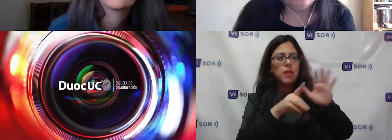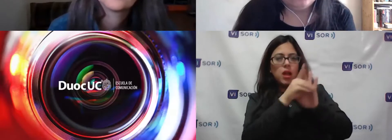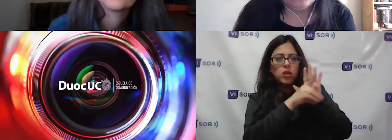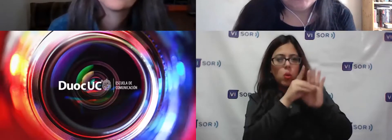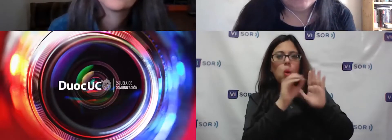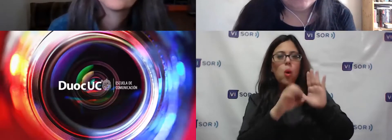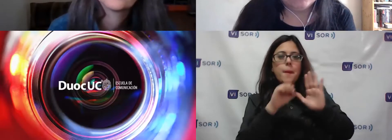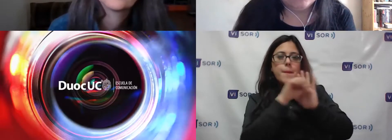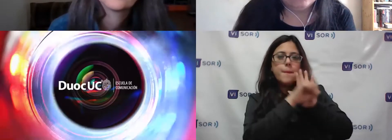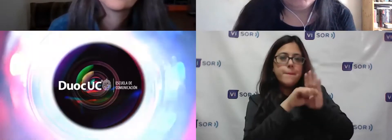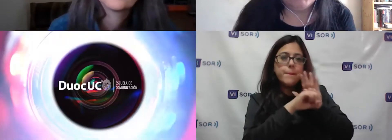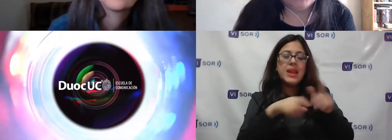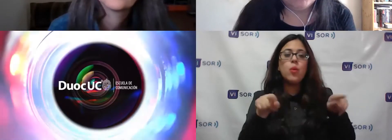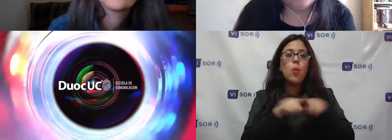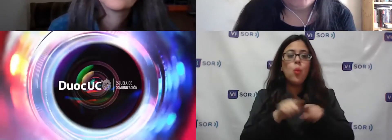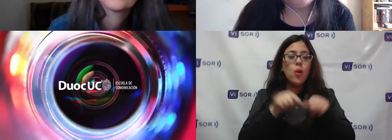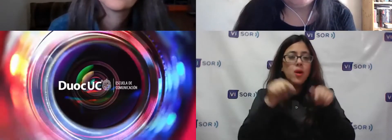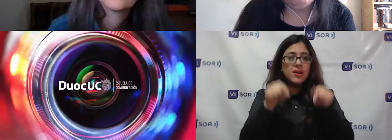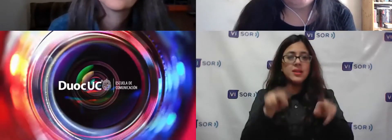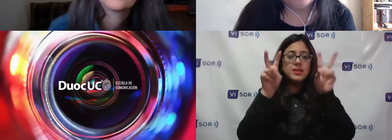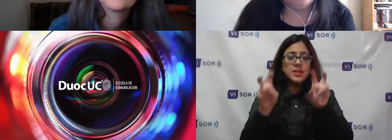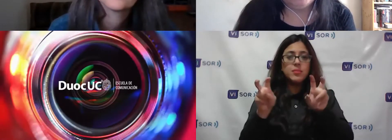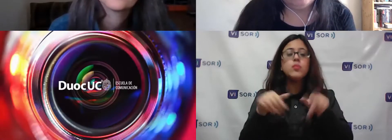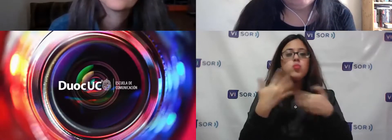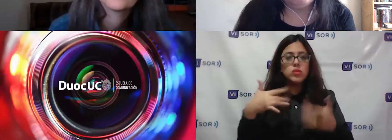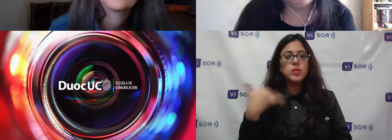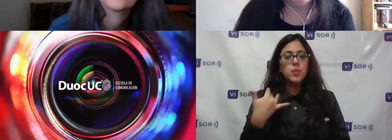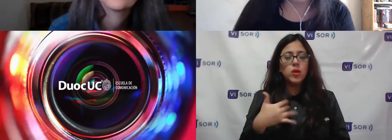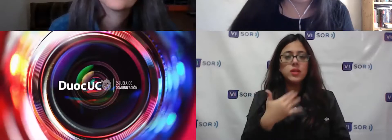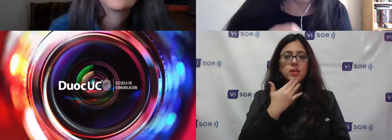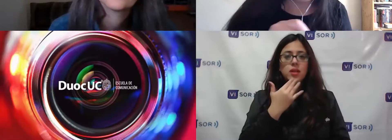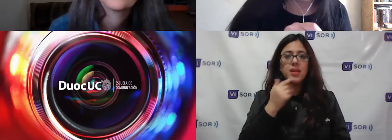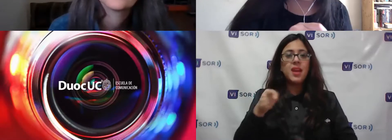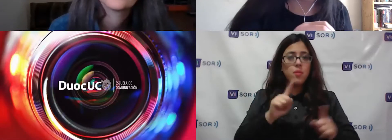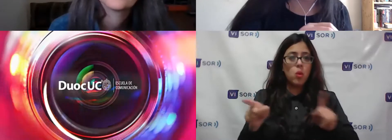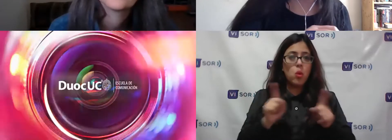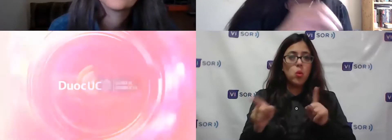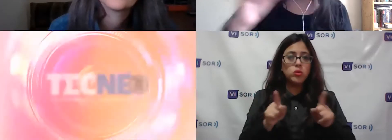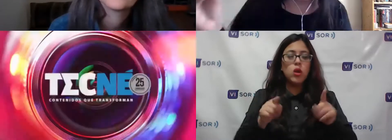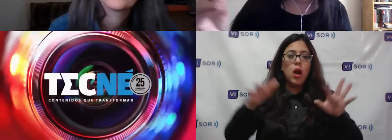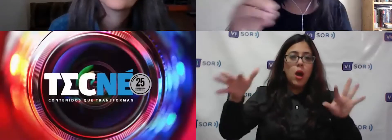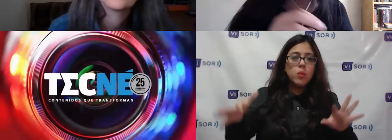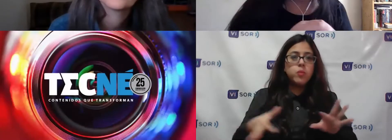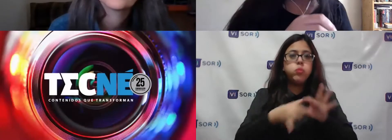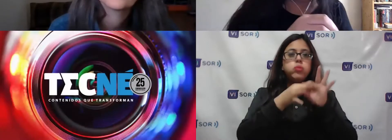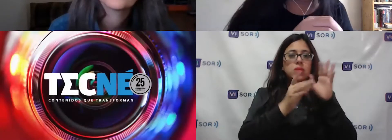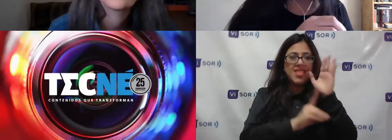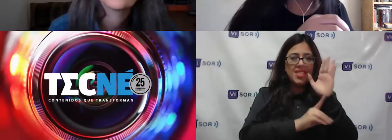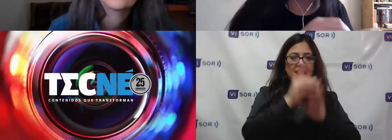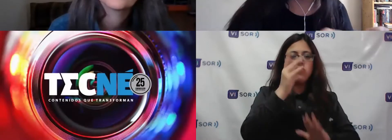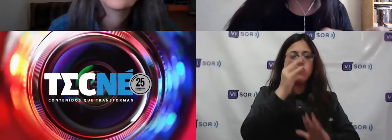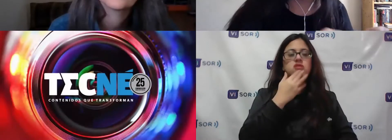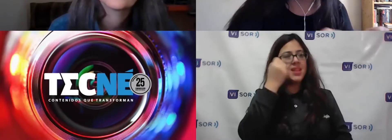sentido yo creo que el que de alguna manera por eso es tan importante que la producción ejecutiva acompañe desde el desarrollo entender la película